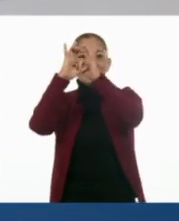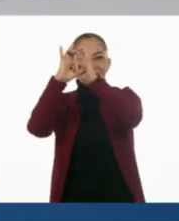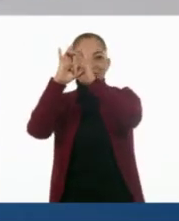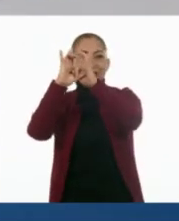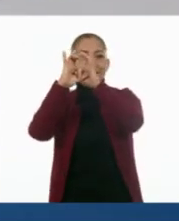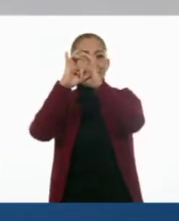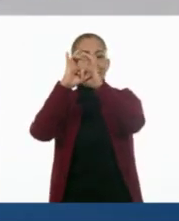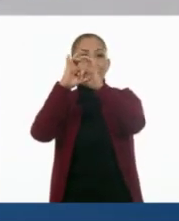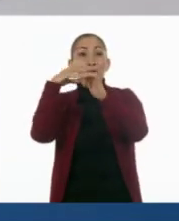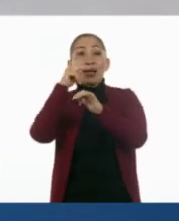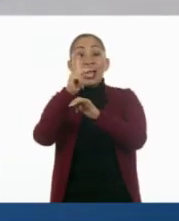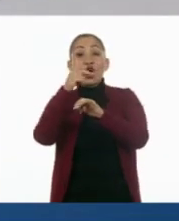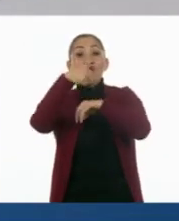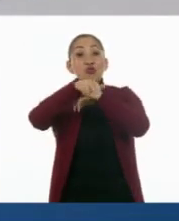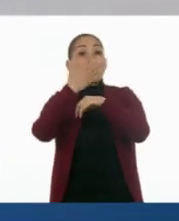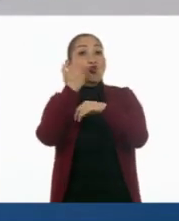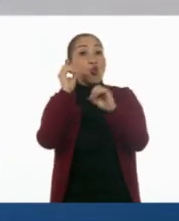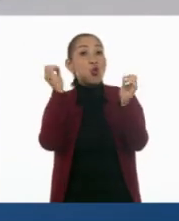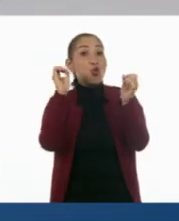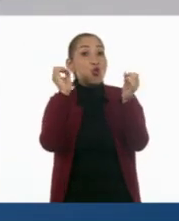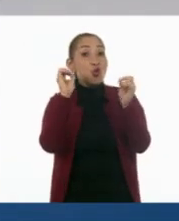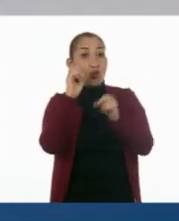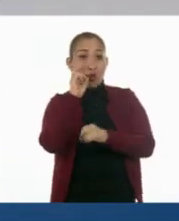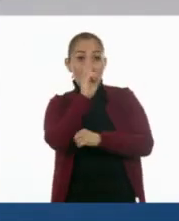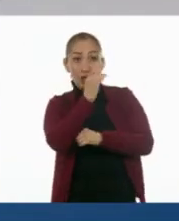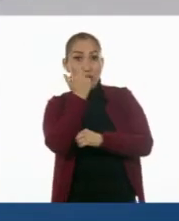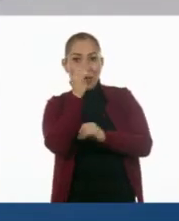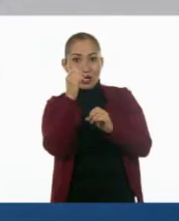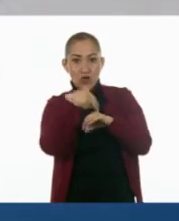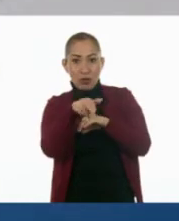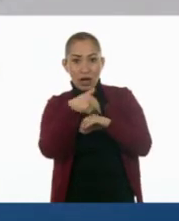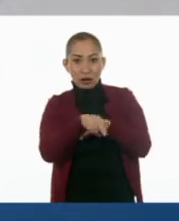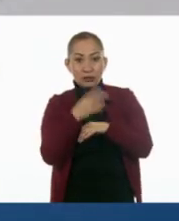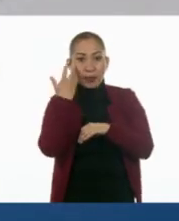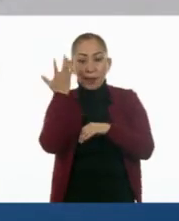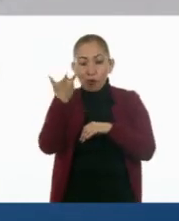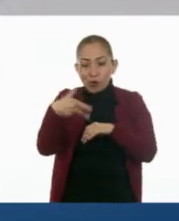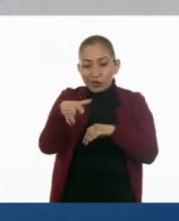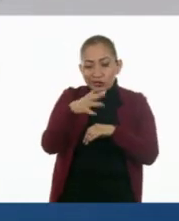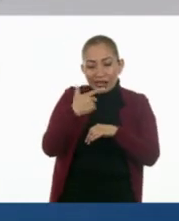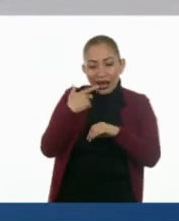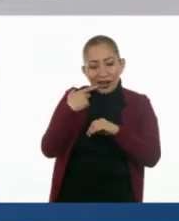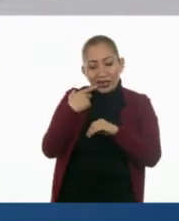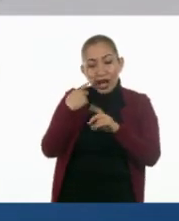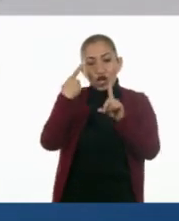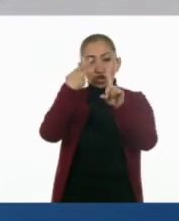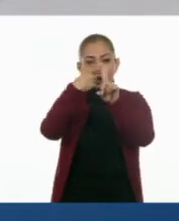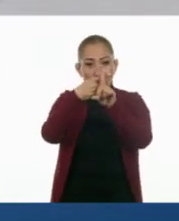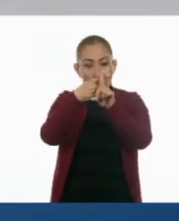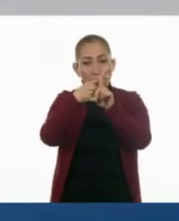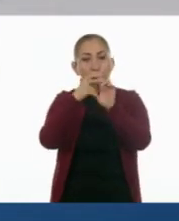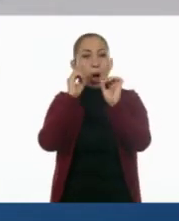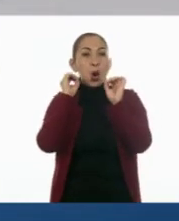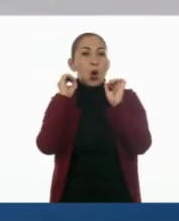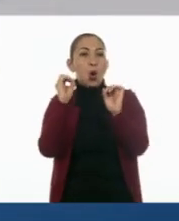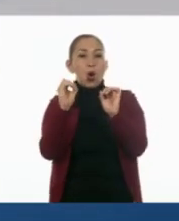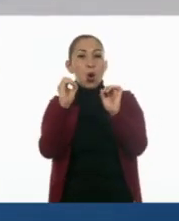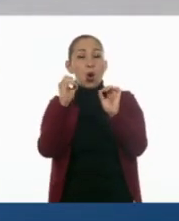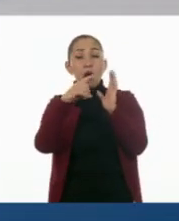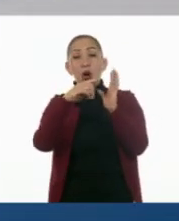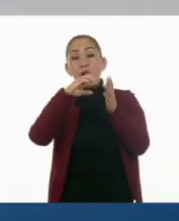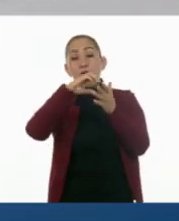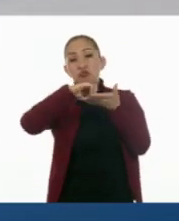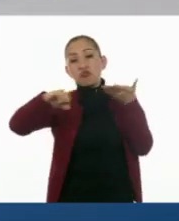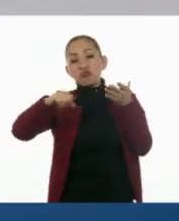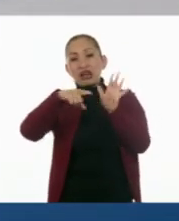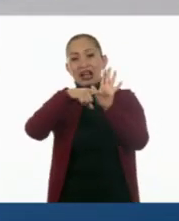piezas, pero sin las cantidades. Ajá. Vamos a buscar si es suma, si es resta,